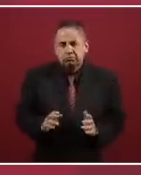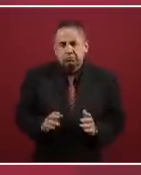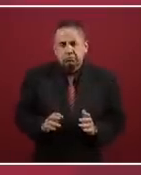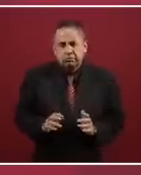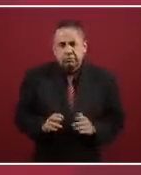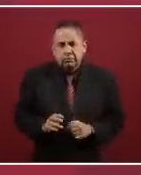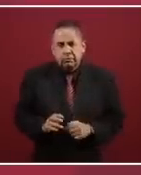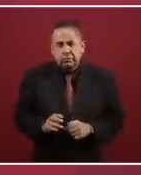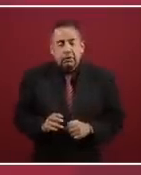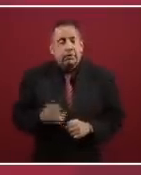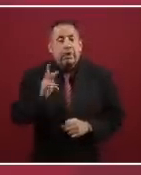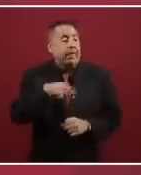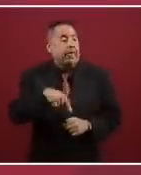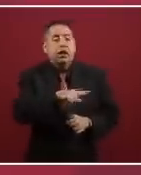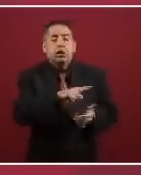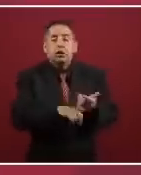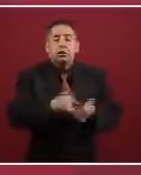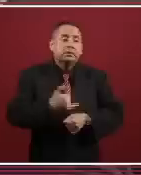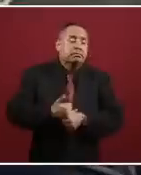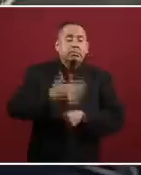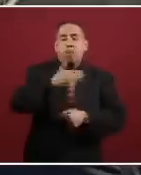sino que les molesta